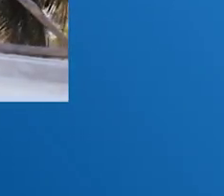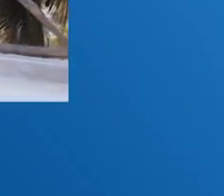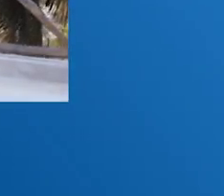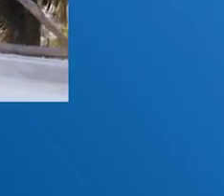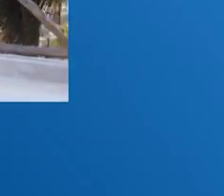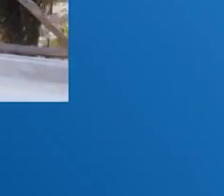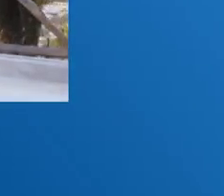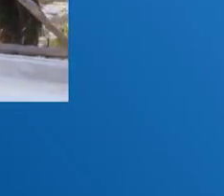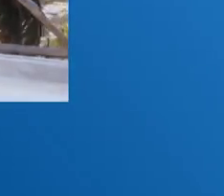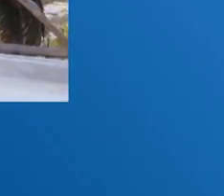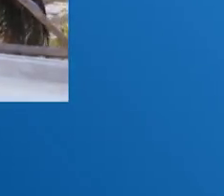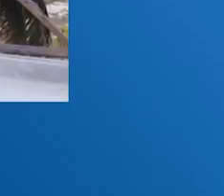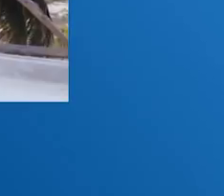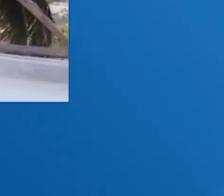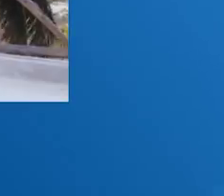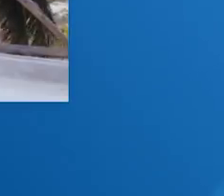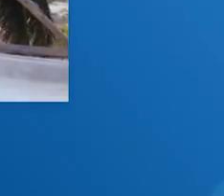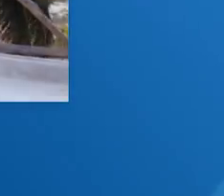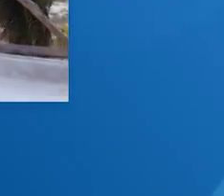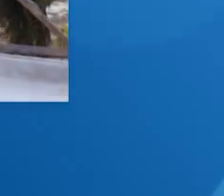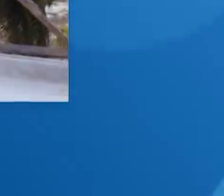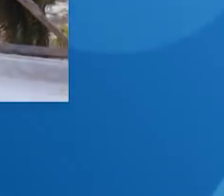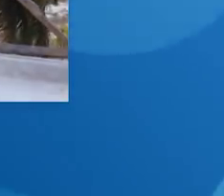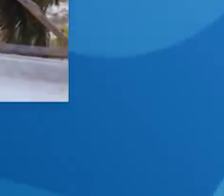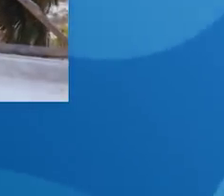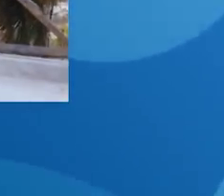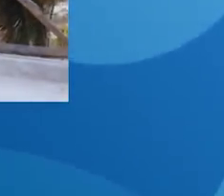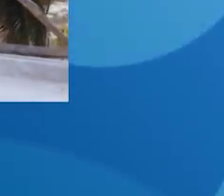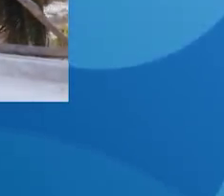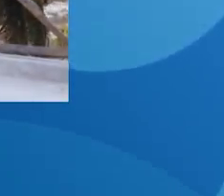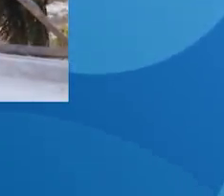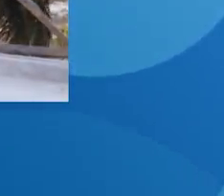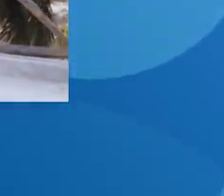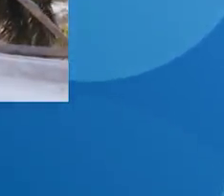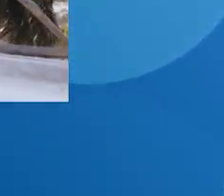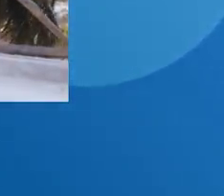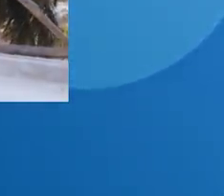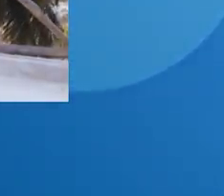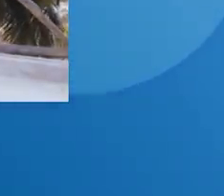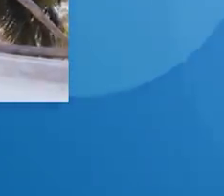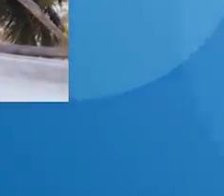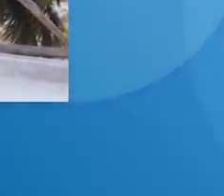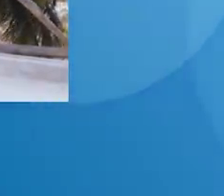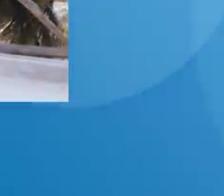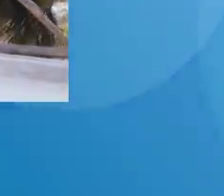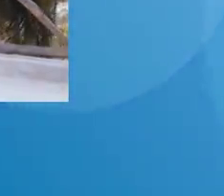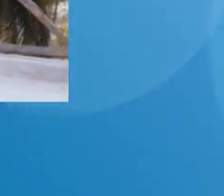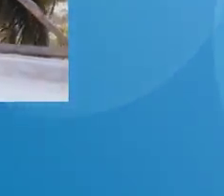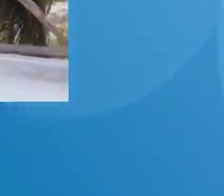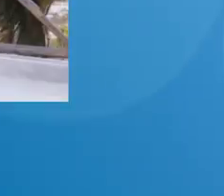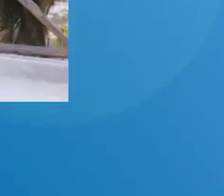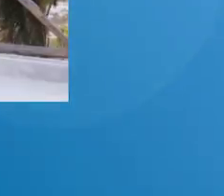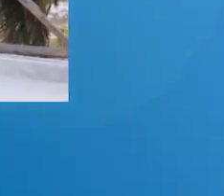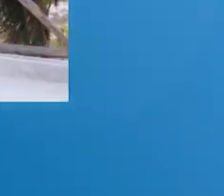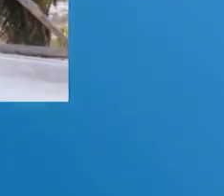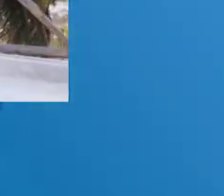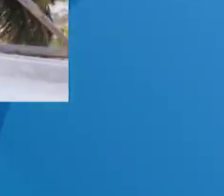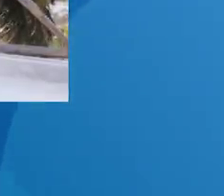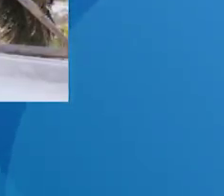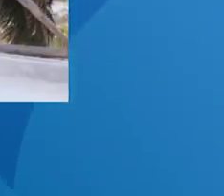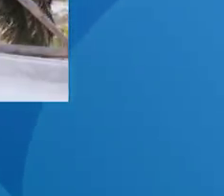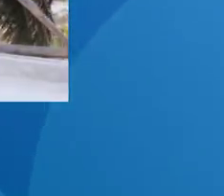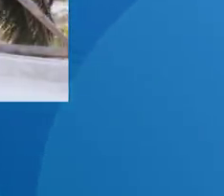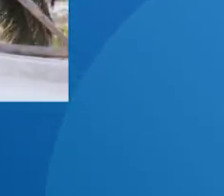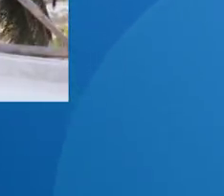muñecas. 4, 5, 6. El otro lado. 1, 2, 3,